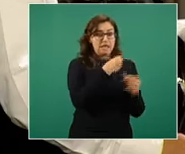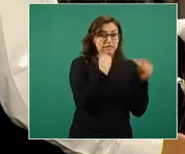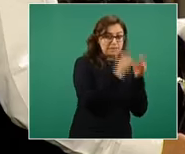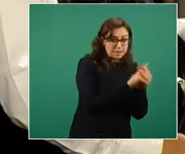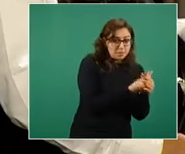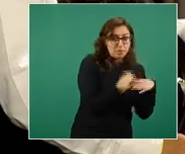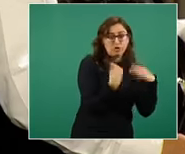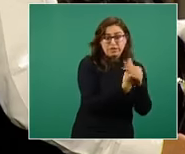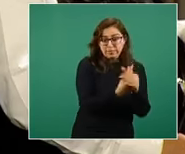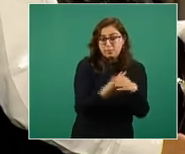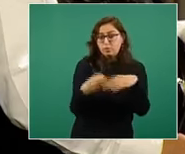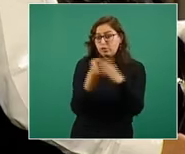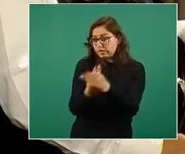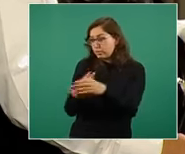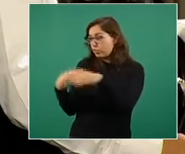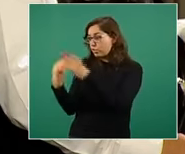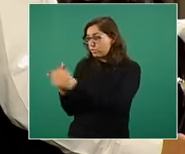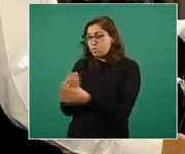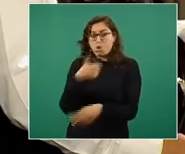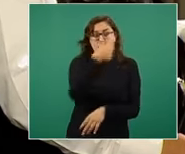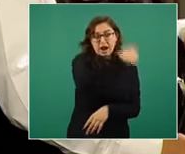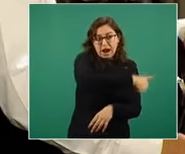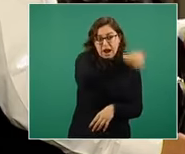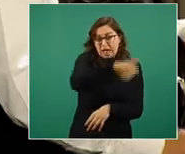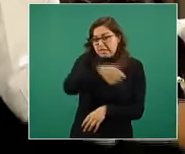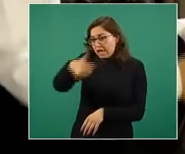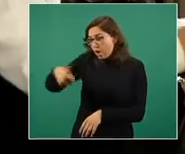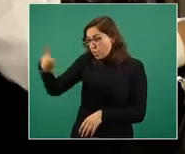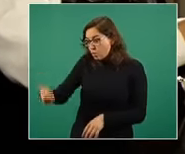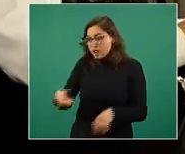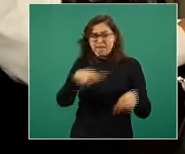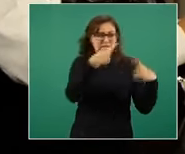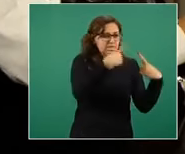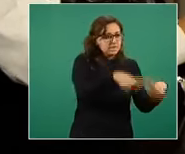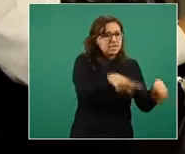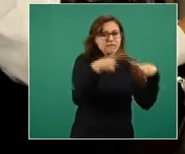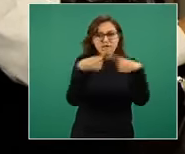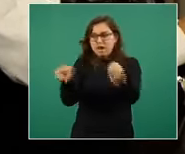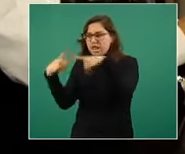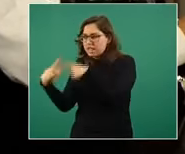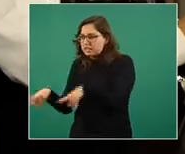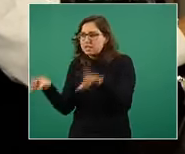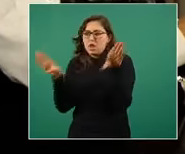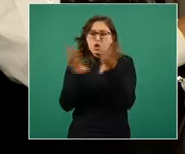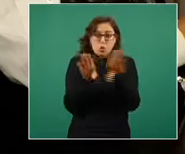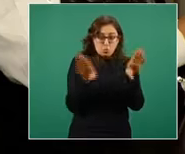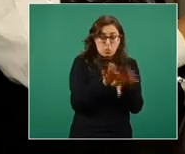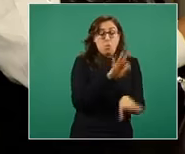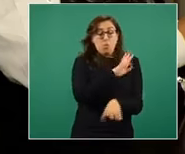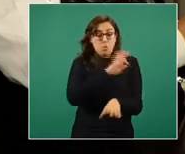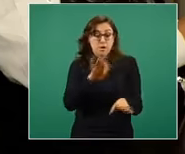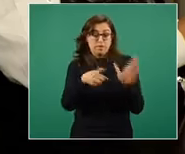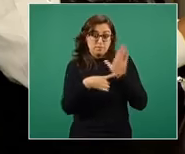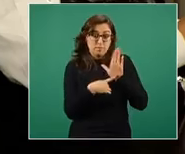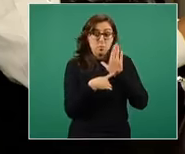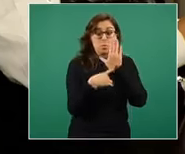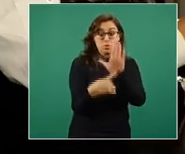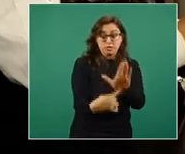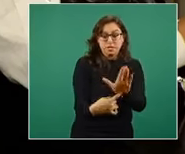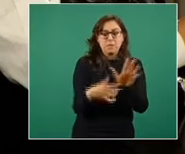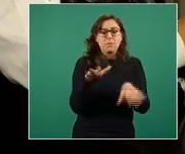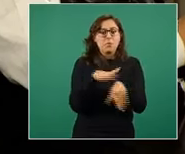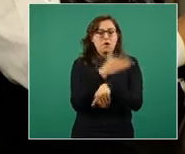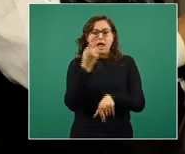en México, sobre todo porque pues la efectividad y la eficacia, la seguridad, ¿no?, que se ha dicho de cada una de ellas ha